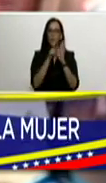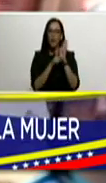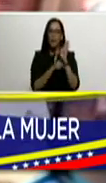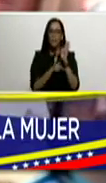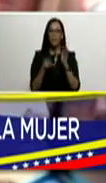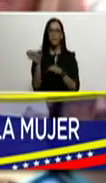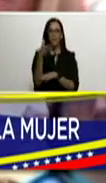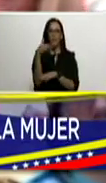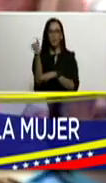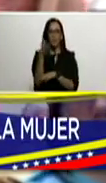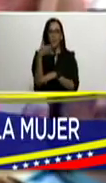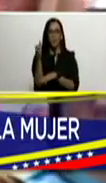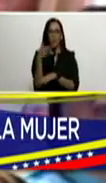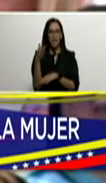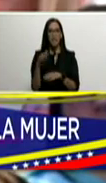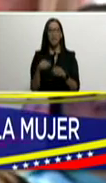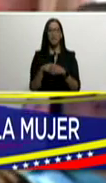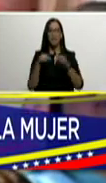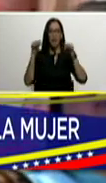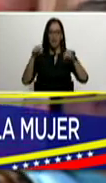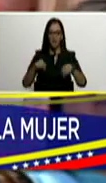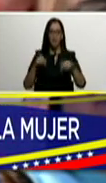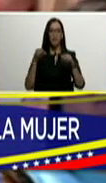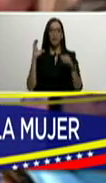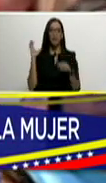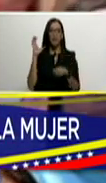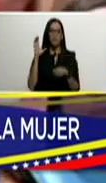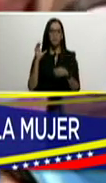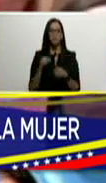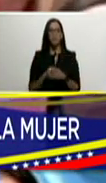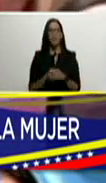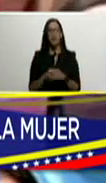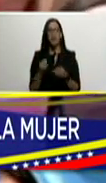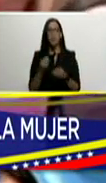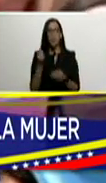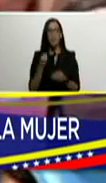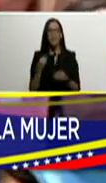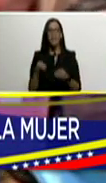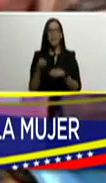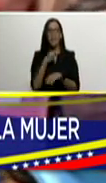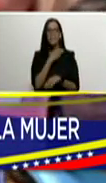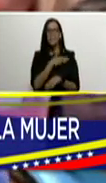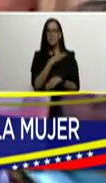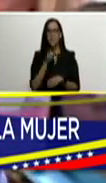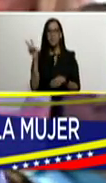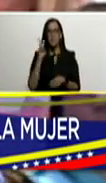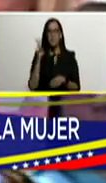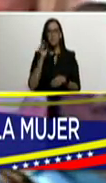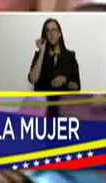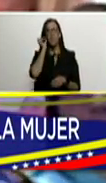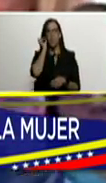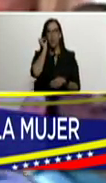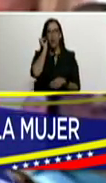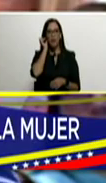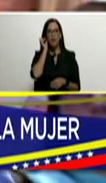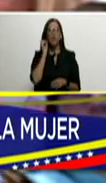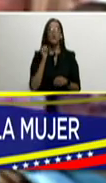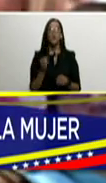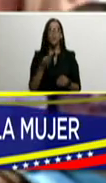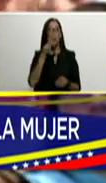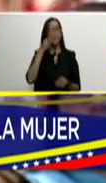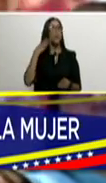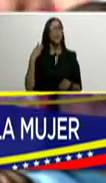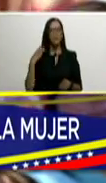ser bandera en el hemisferio occidental, como lo es la gran misión Venezuela Mujer. Un